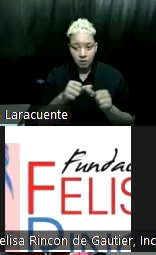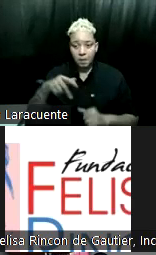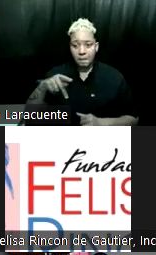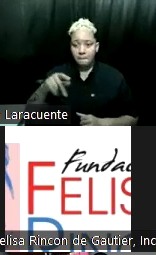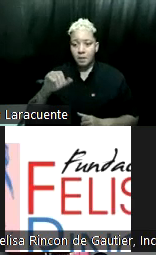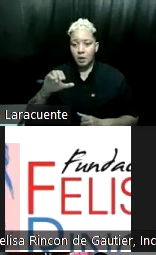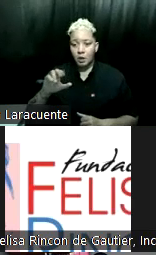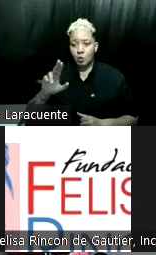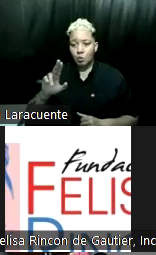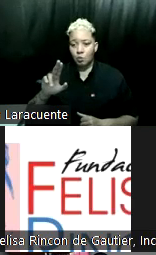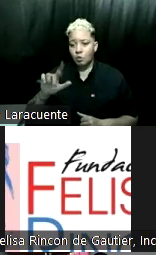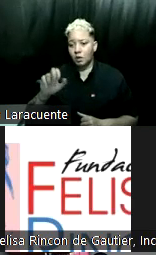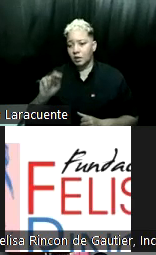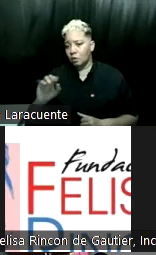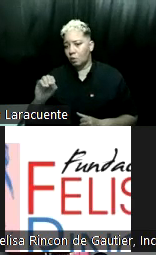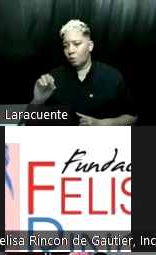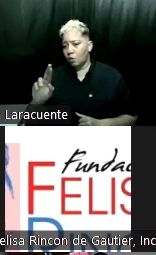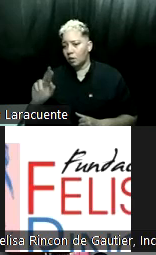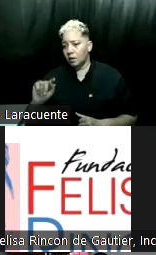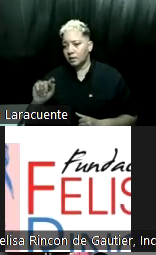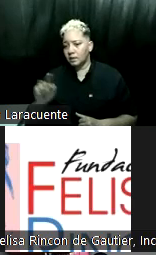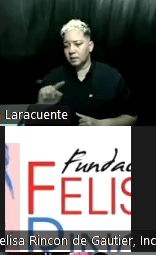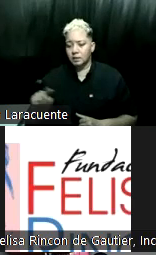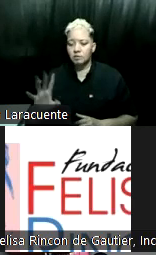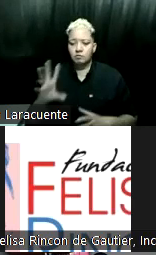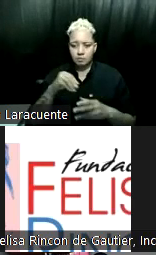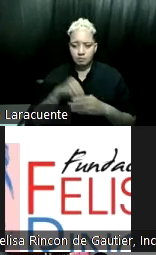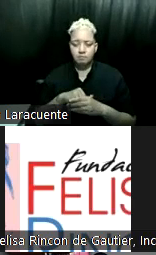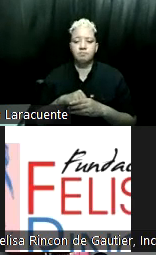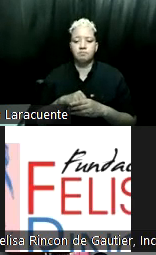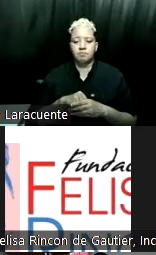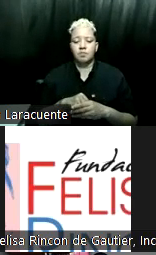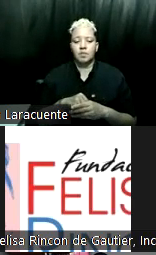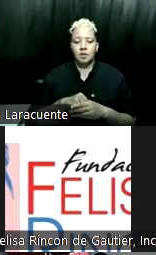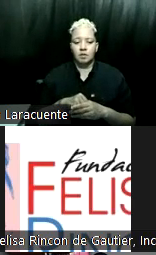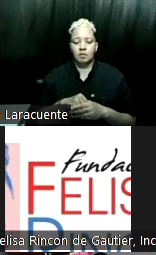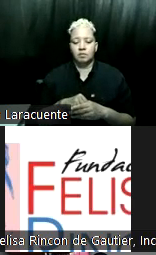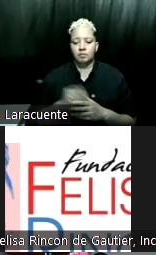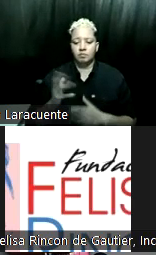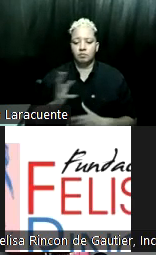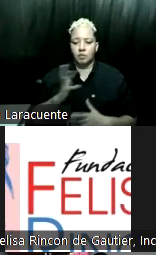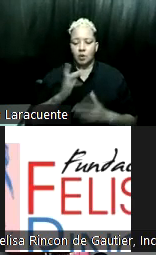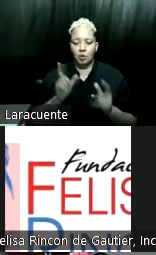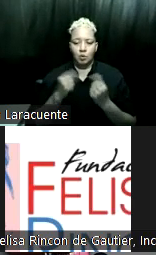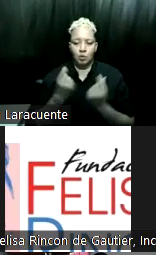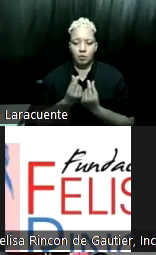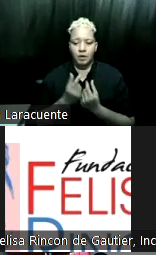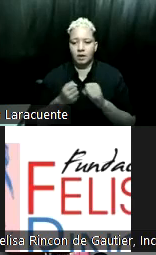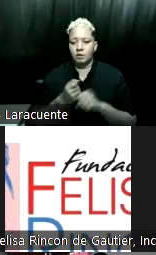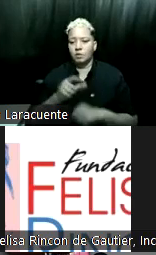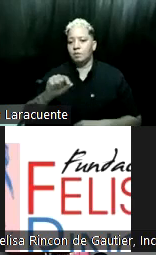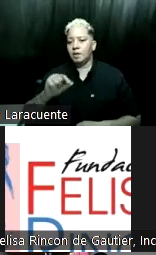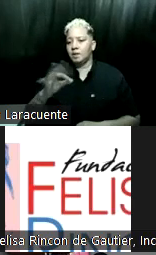Ortiz, José Ortiz, fue incluido en el prestigioso grupo en el año